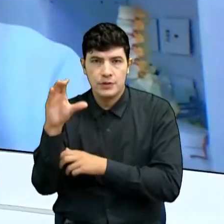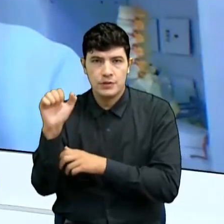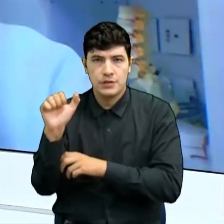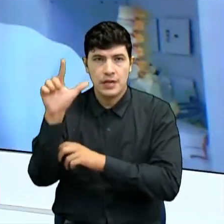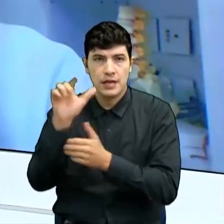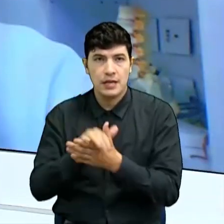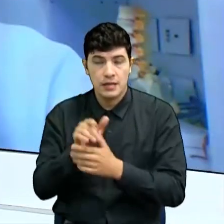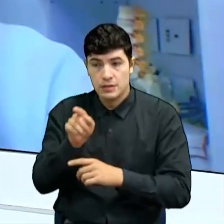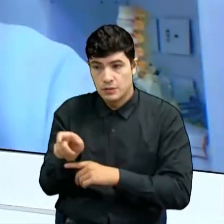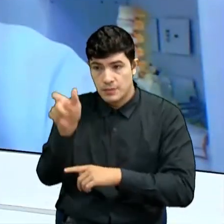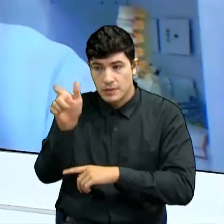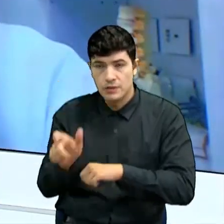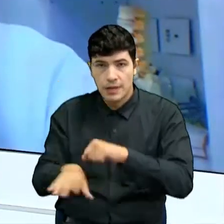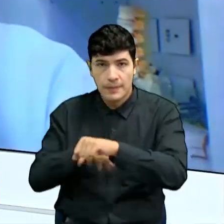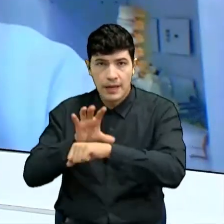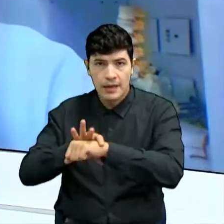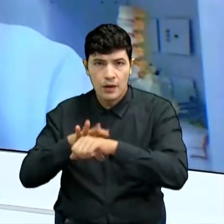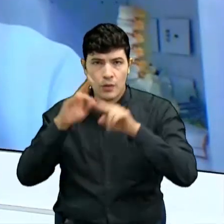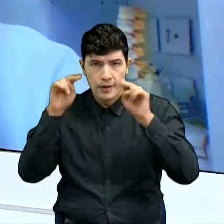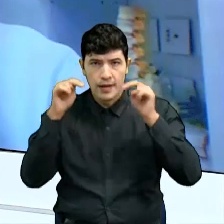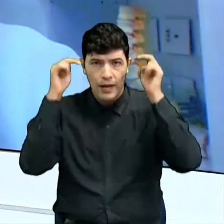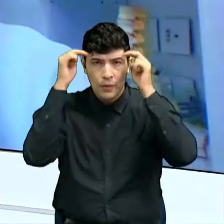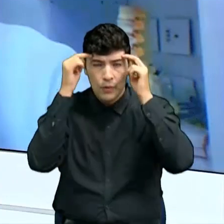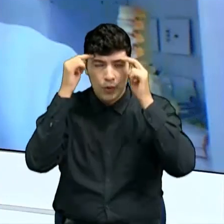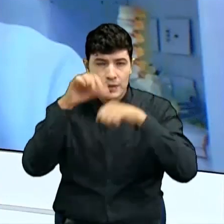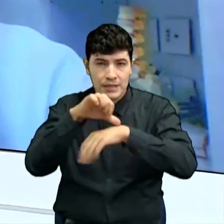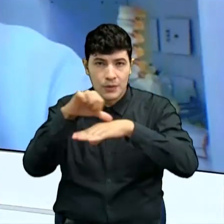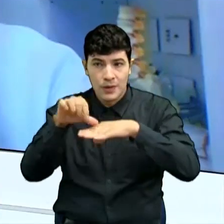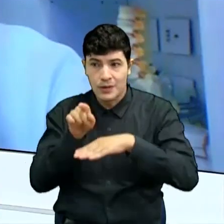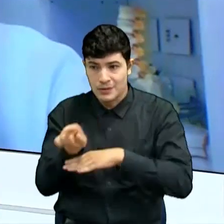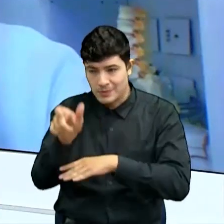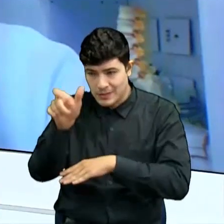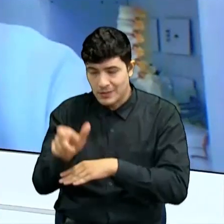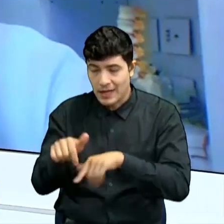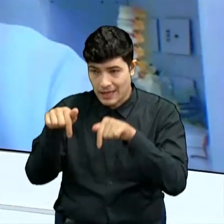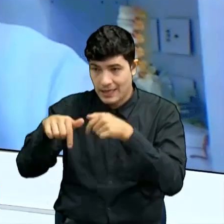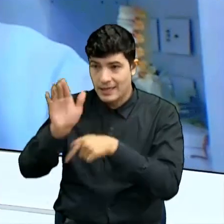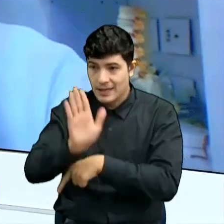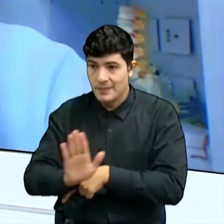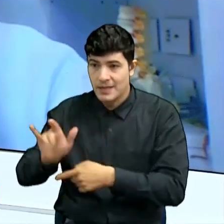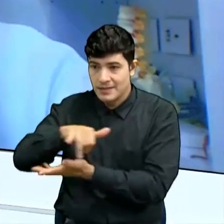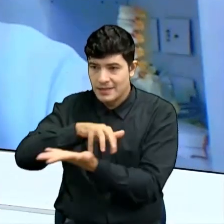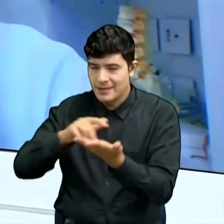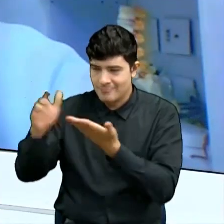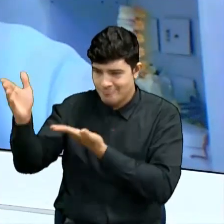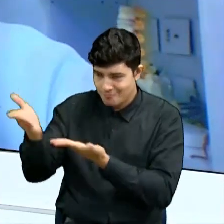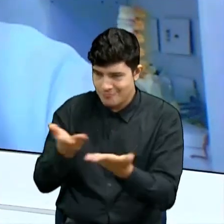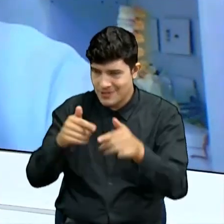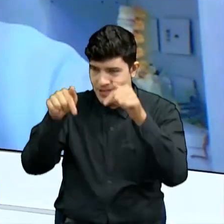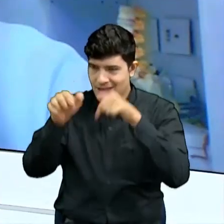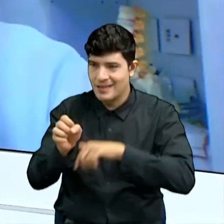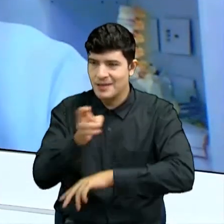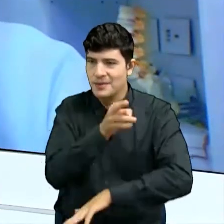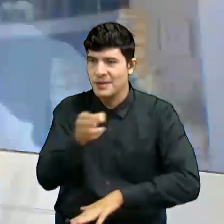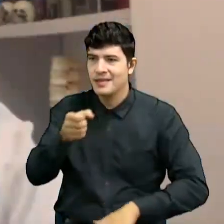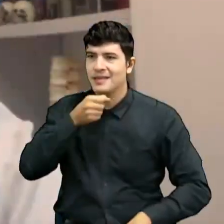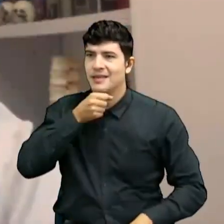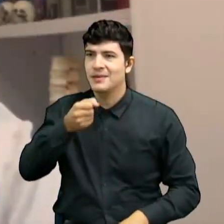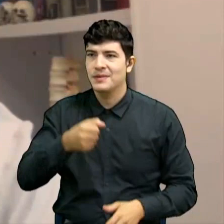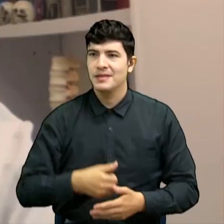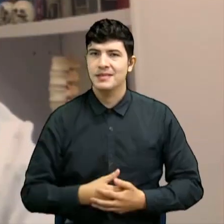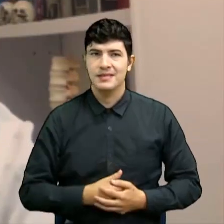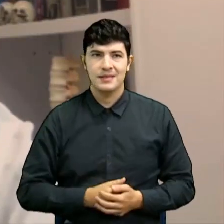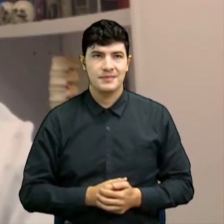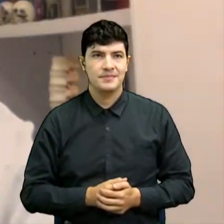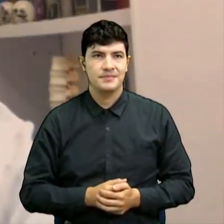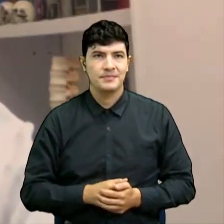Contreras, médico neurocirujano aquí en el departamento de Santander. Doctor, muy buenas tardes y bienvenido a Oriente Noticias. Oscar